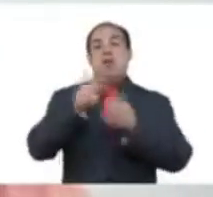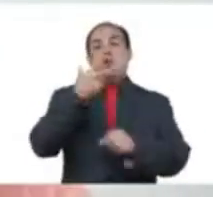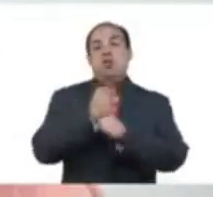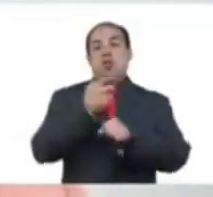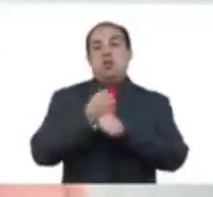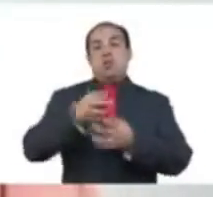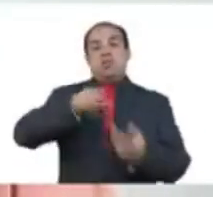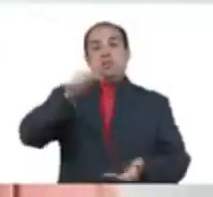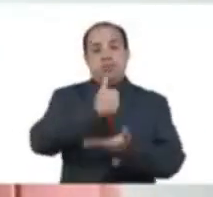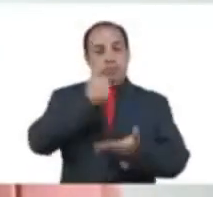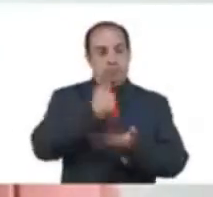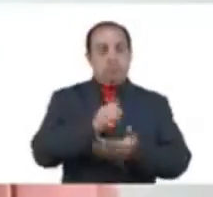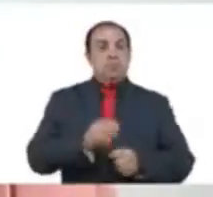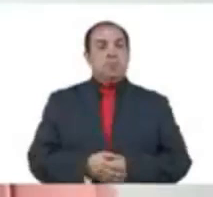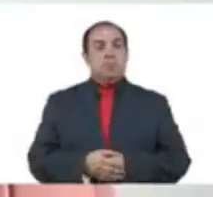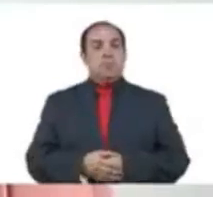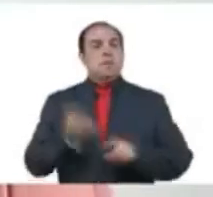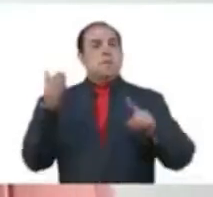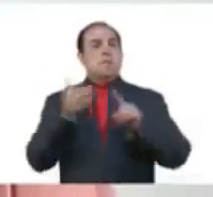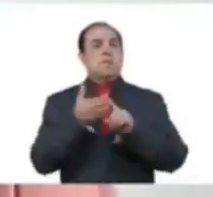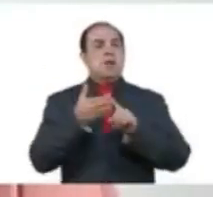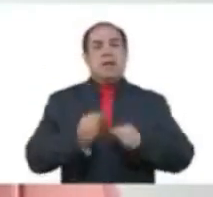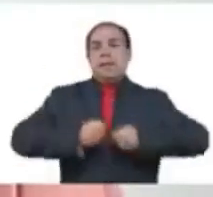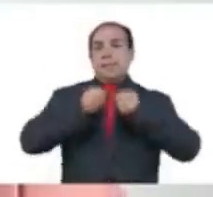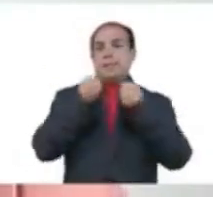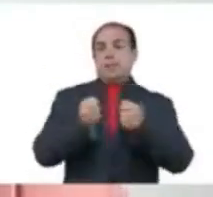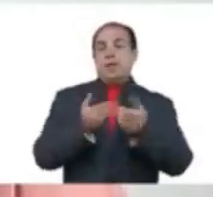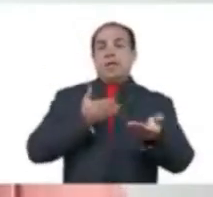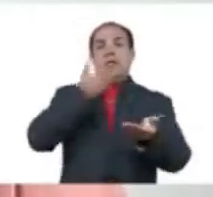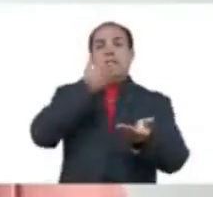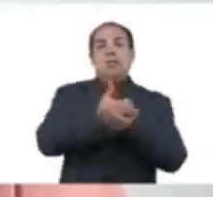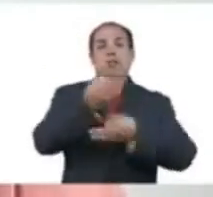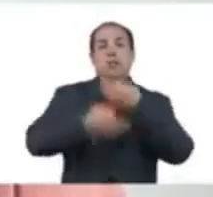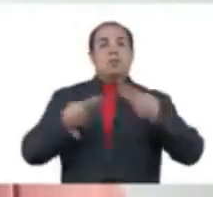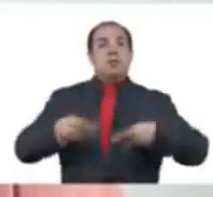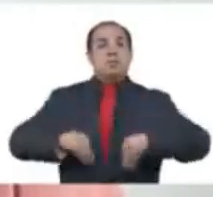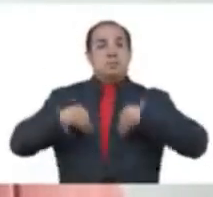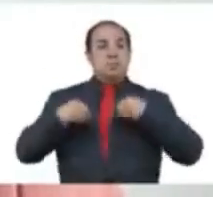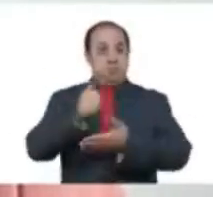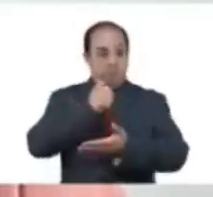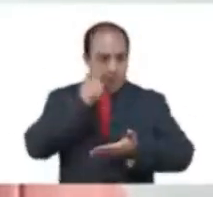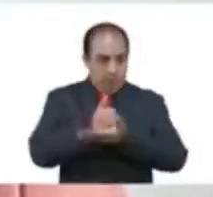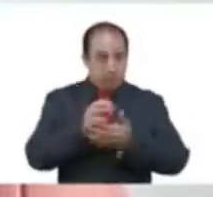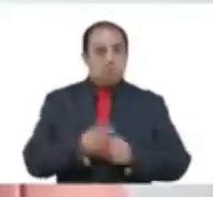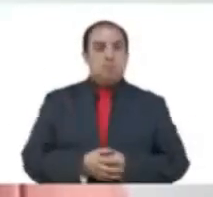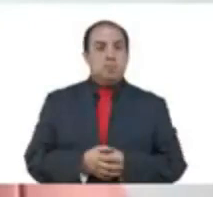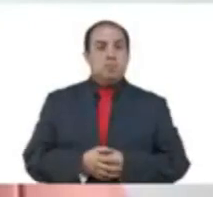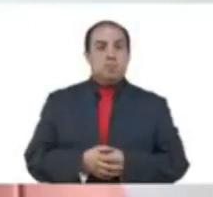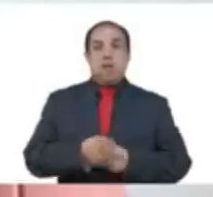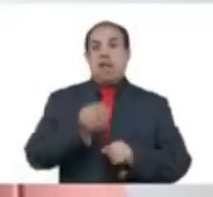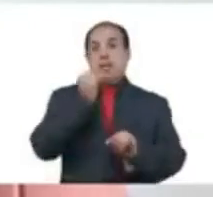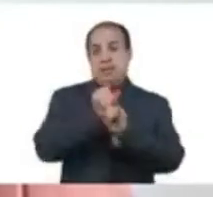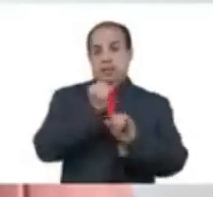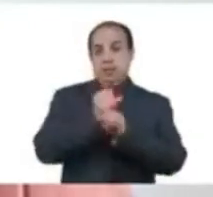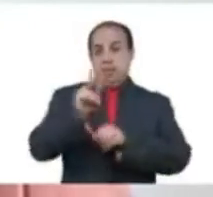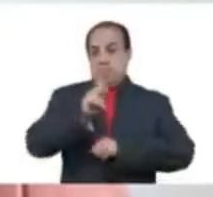Ciudad, pues es justamente garantizar el acceso a todas las personas de la ciudad, a internet público y